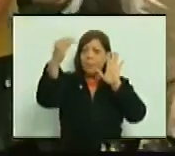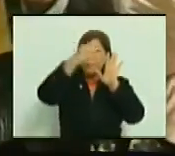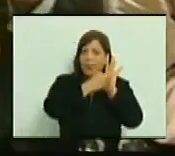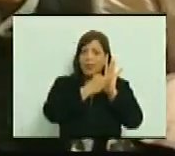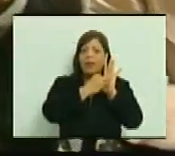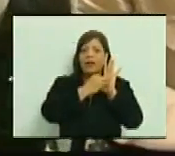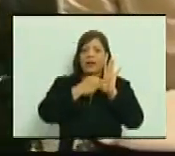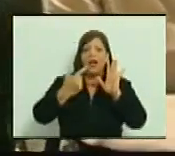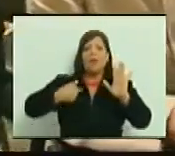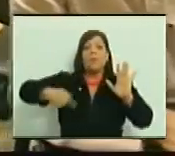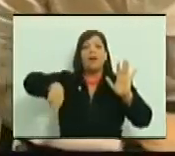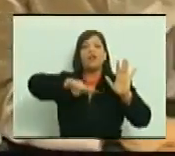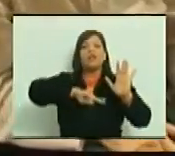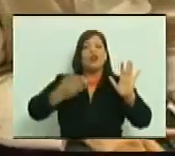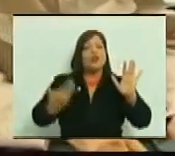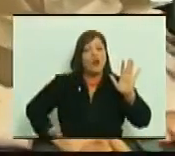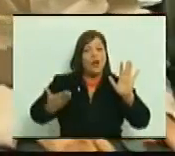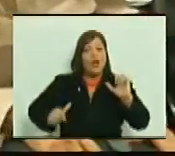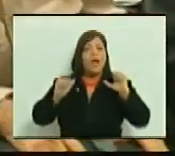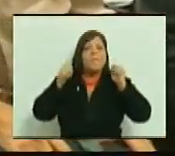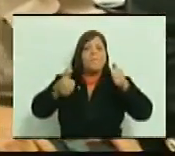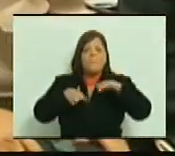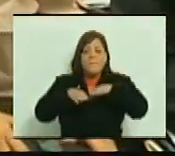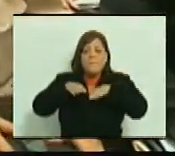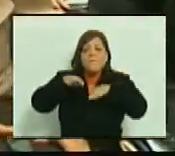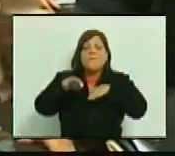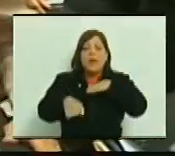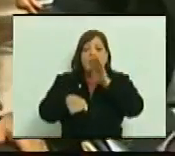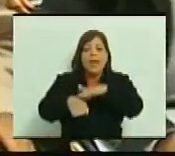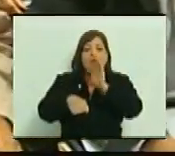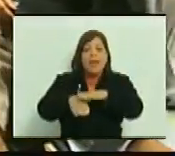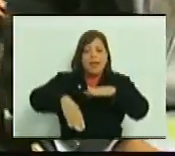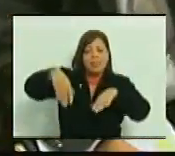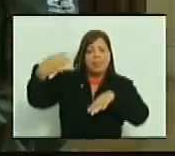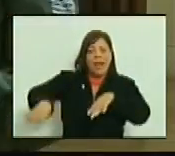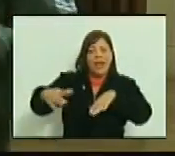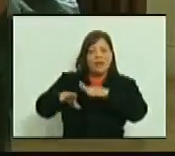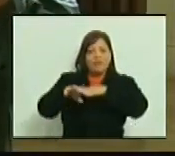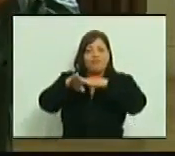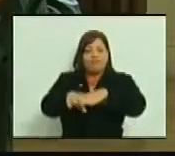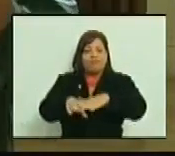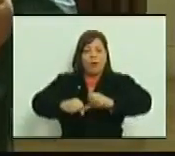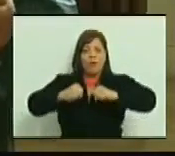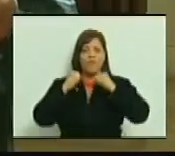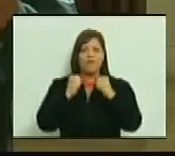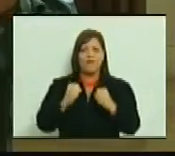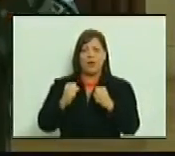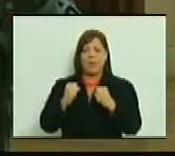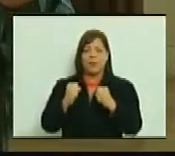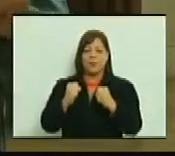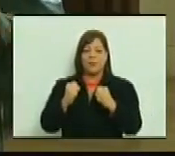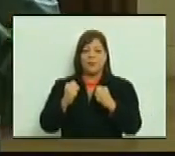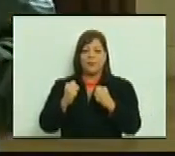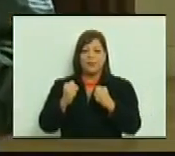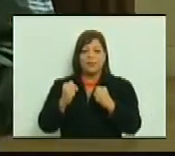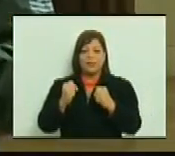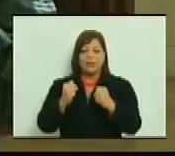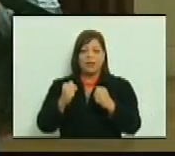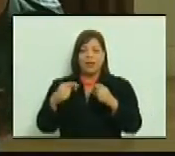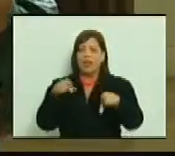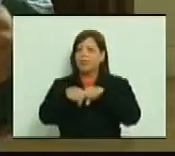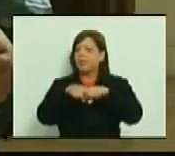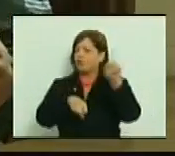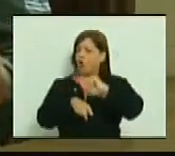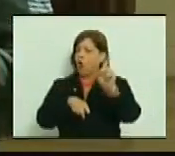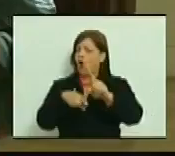Porque para nosotros empezar con el pie bien derecho. Y esto no lo digamos como crítica, sino